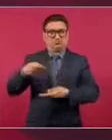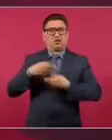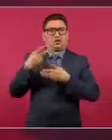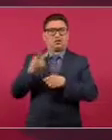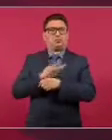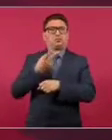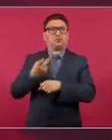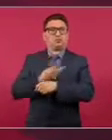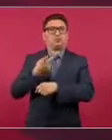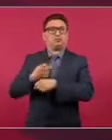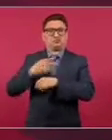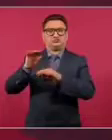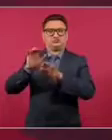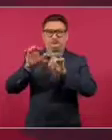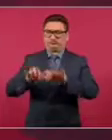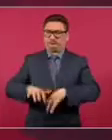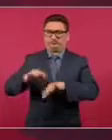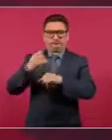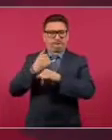de lo que